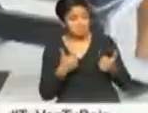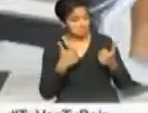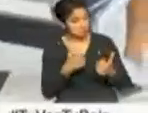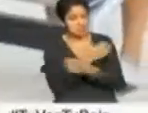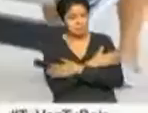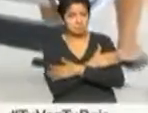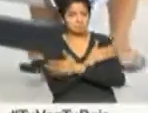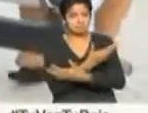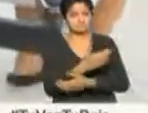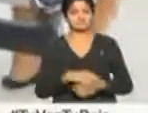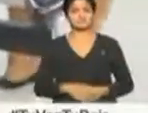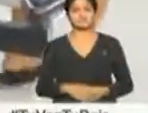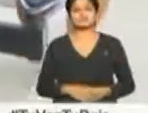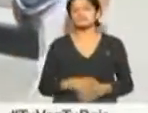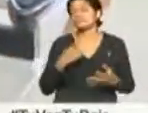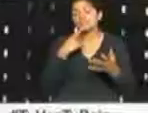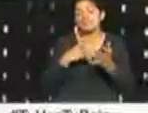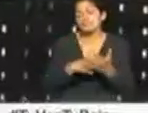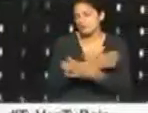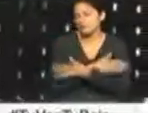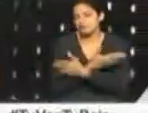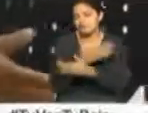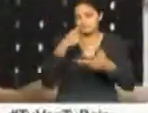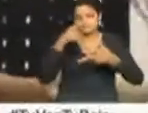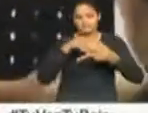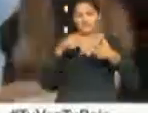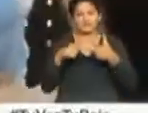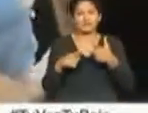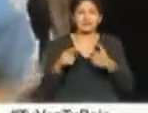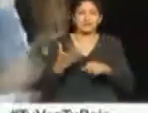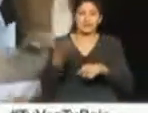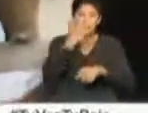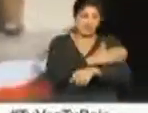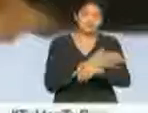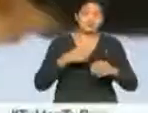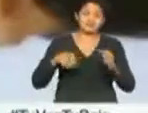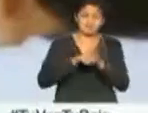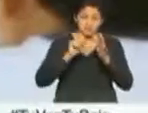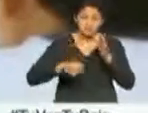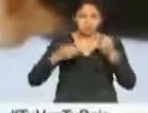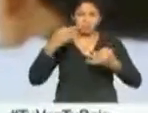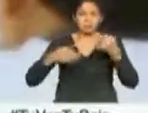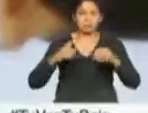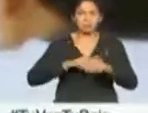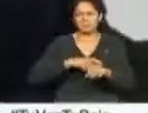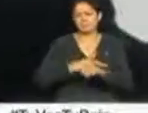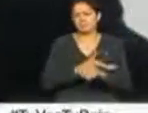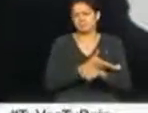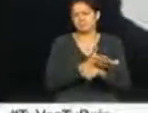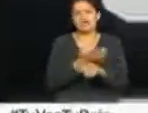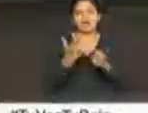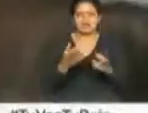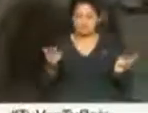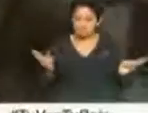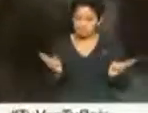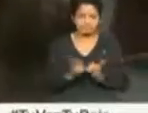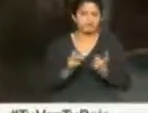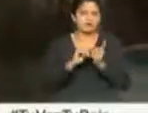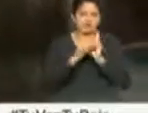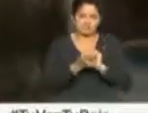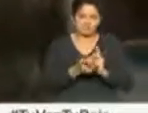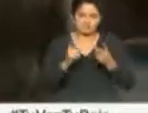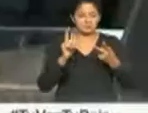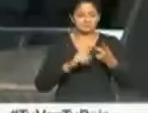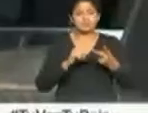que Caldas elogia constan la reducción del tiempo de retrasos judiciales y de prescripción de las penas, no tener más caducidades en el